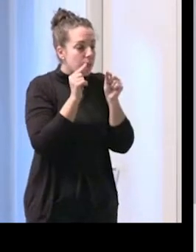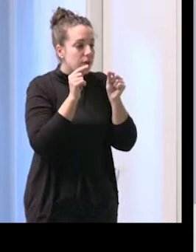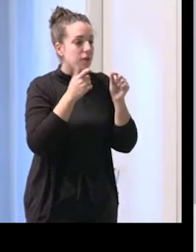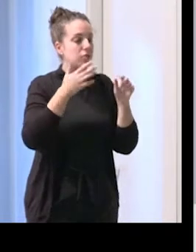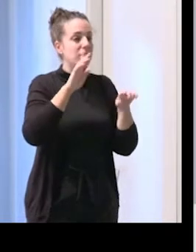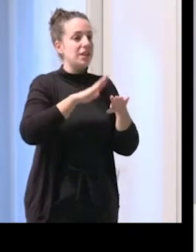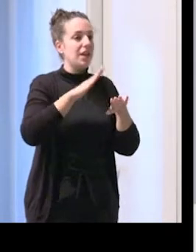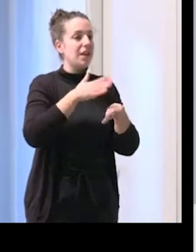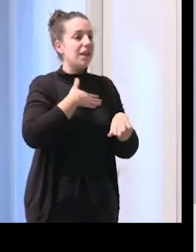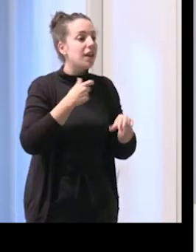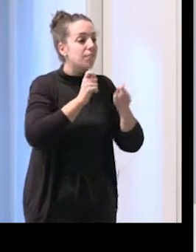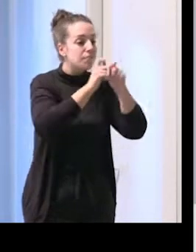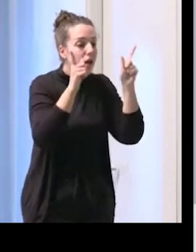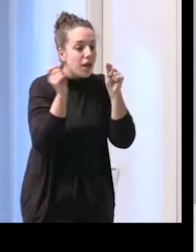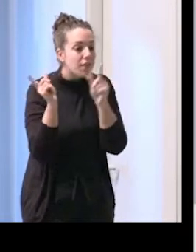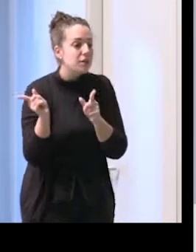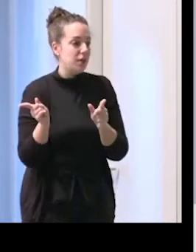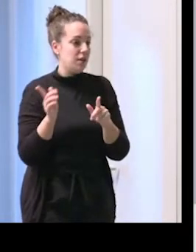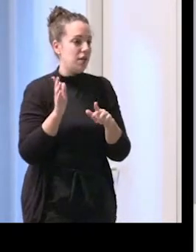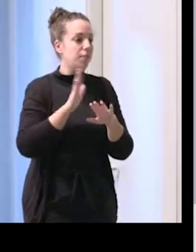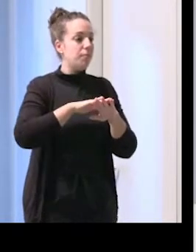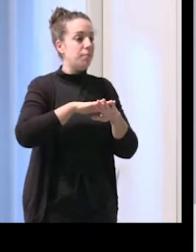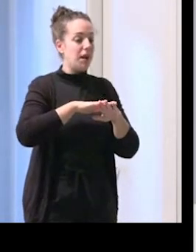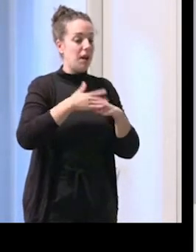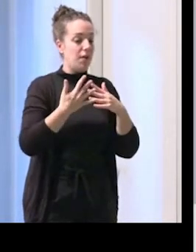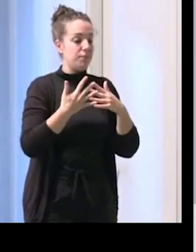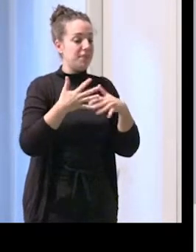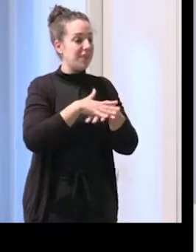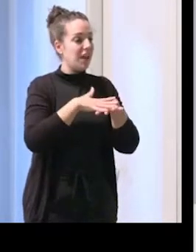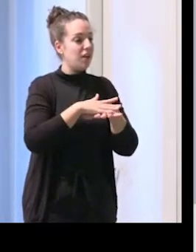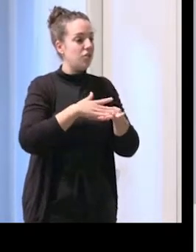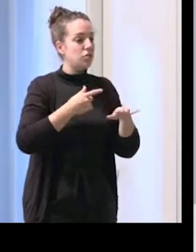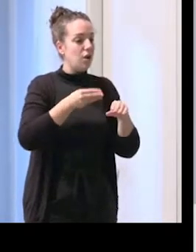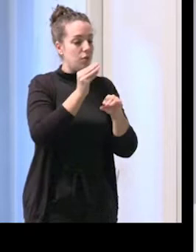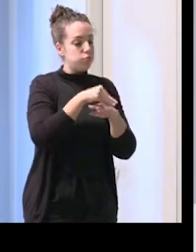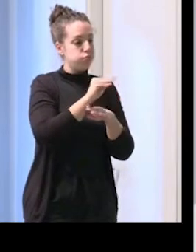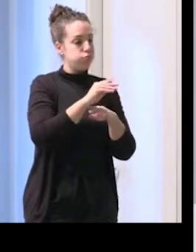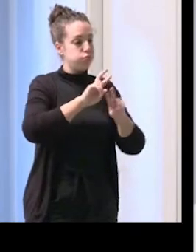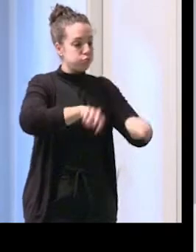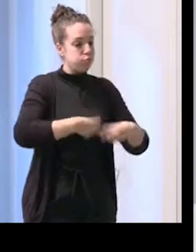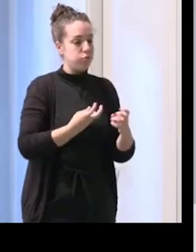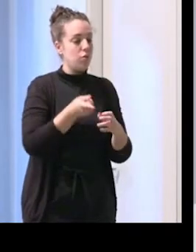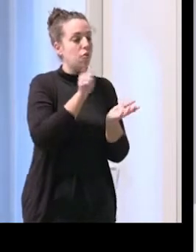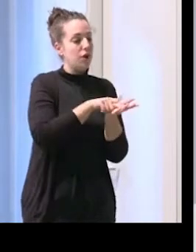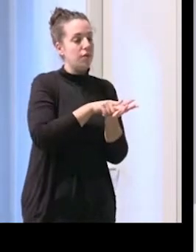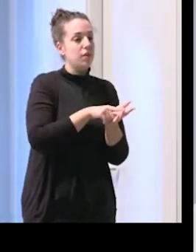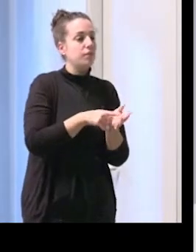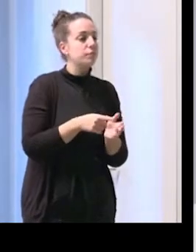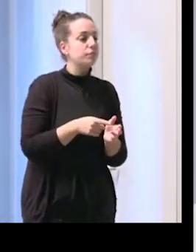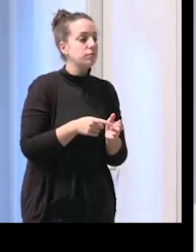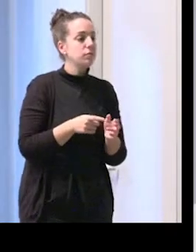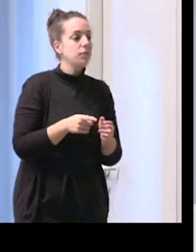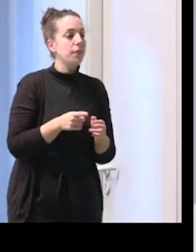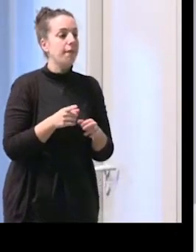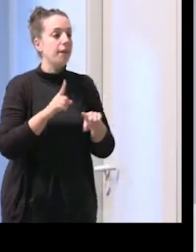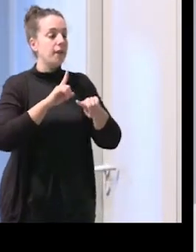reparación de los tejidos. Y esta es otra zona que está siendo investigada ampliamente, con distintos grados de éxito en distintos